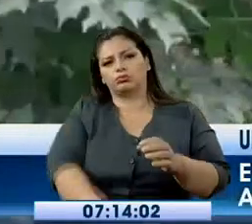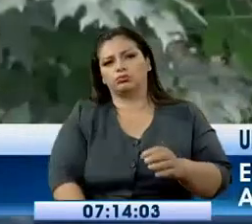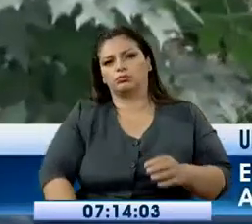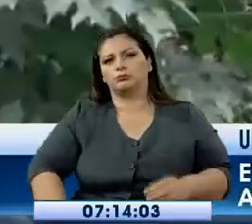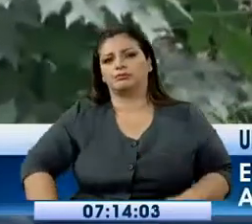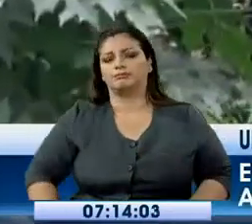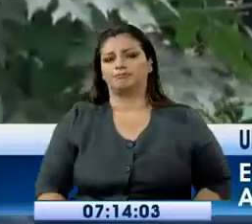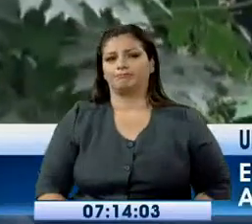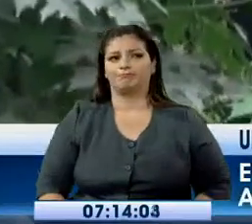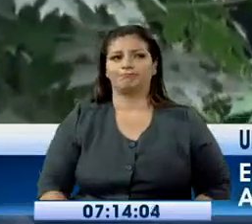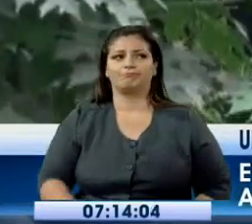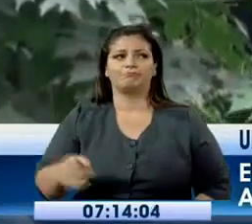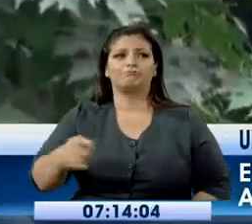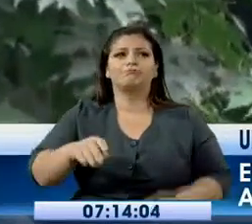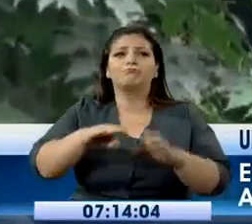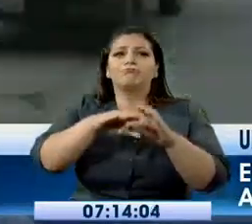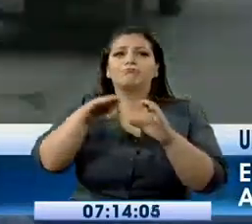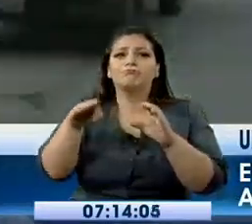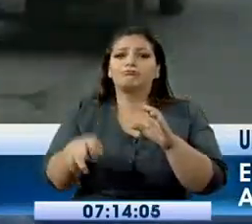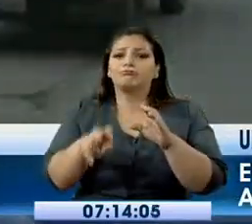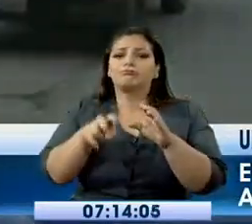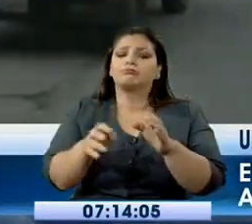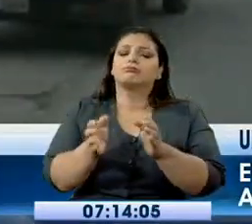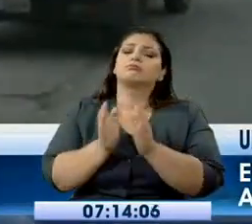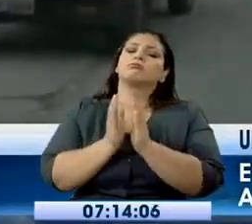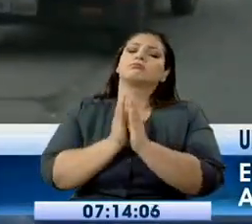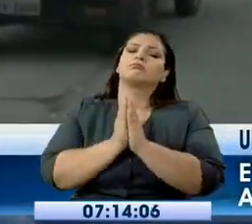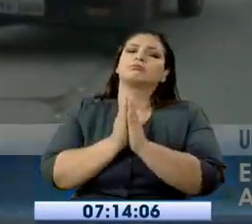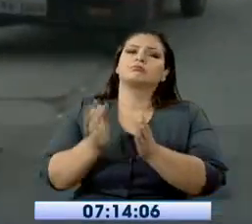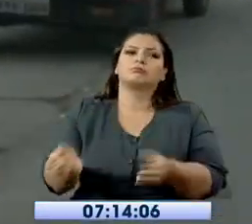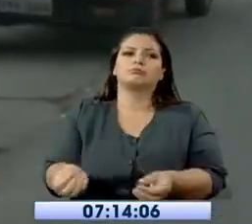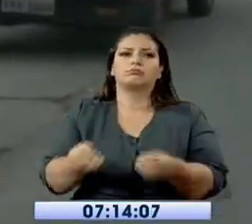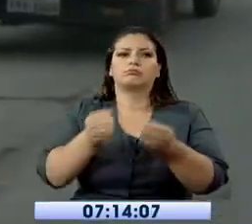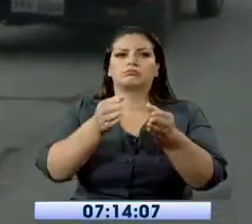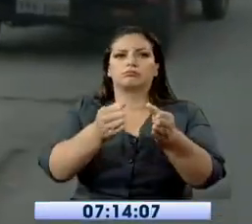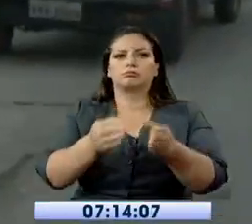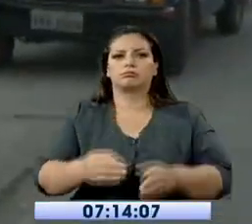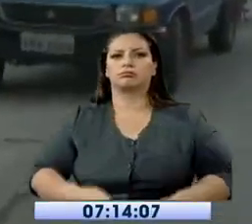era el menor de 2 hermanos. Desde Santo Domingo de Los Áchilas, informó Gisela Moreira.